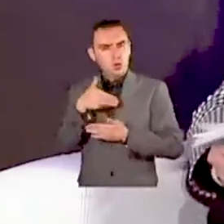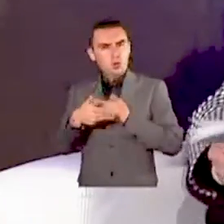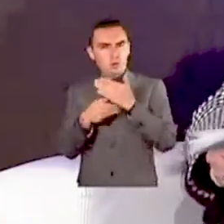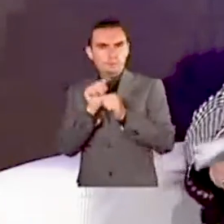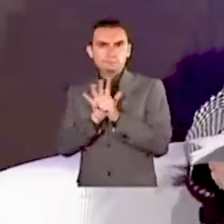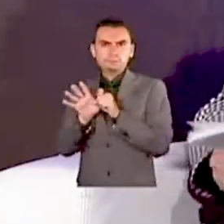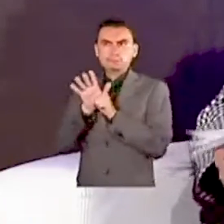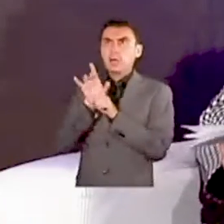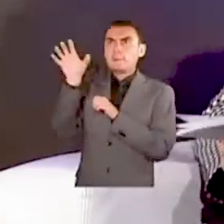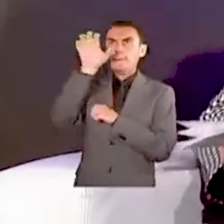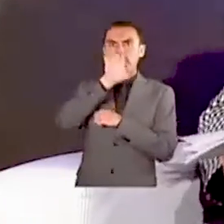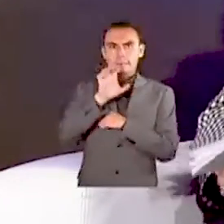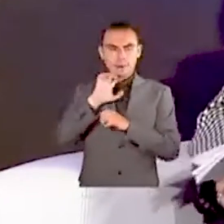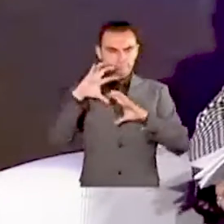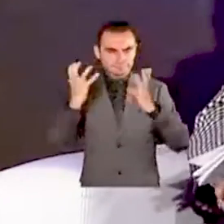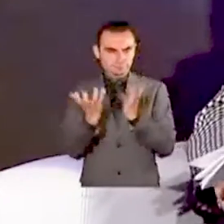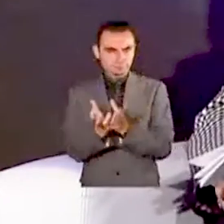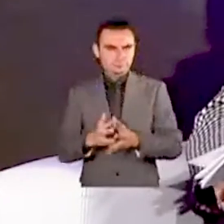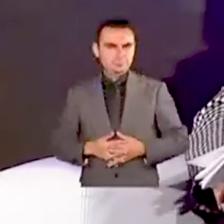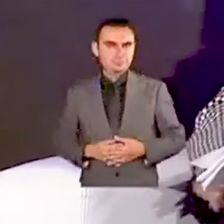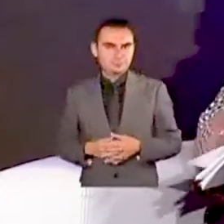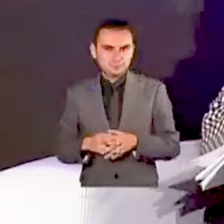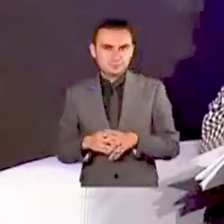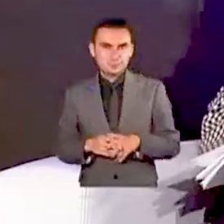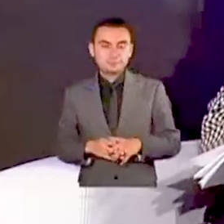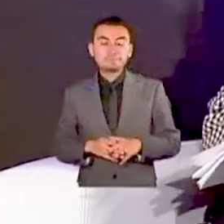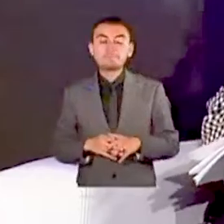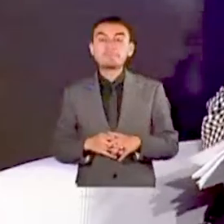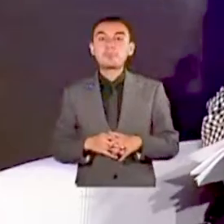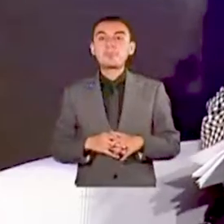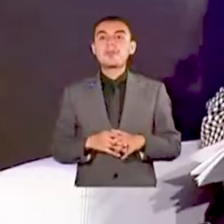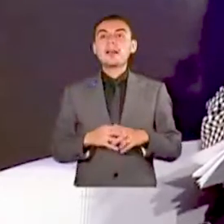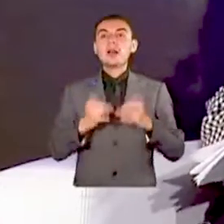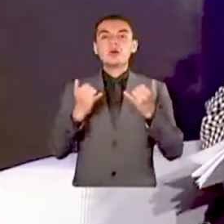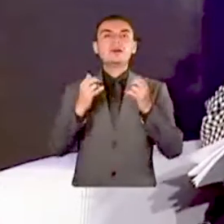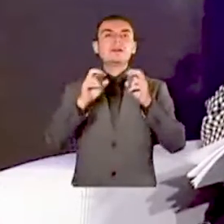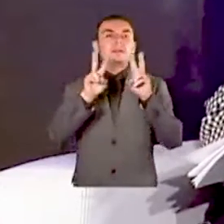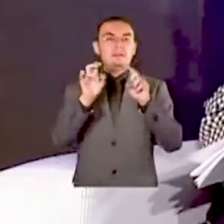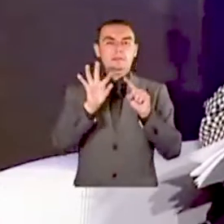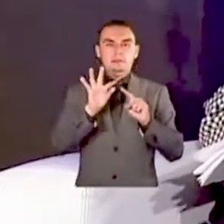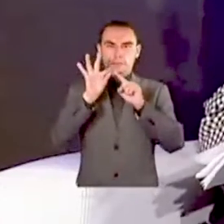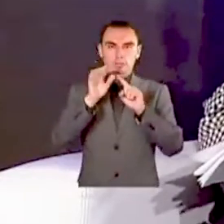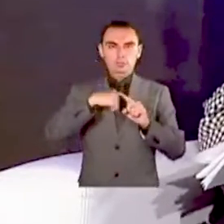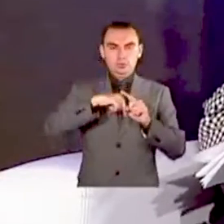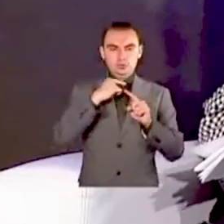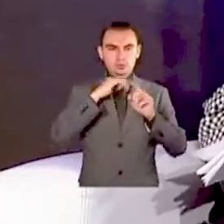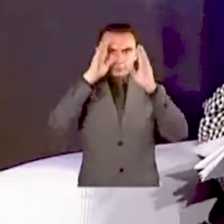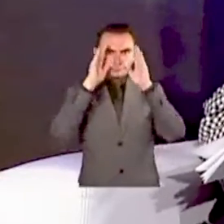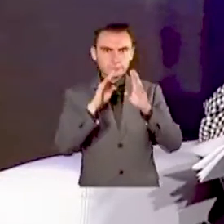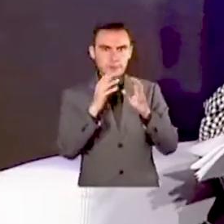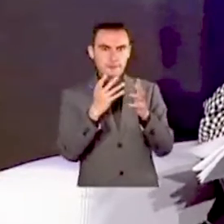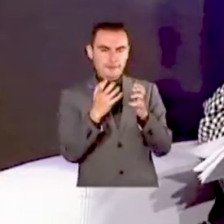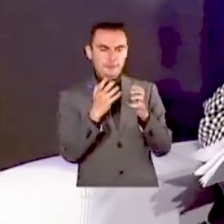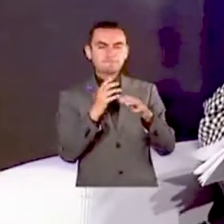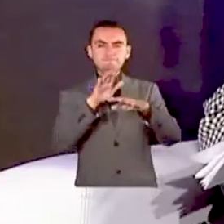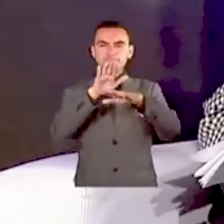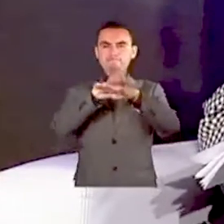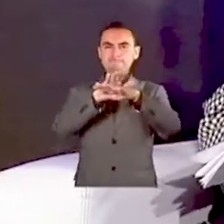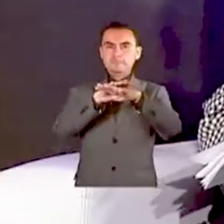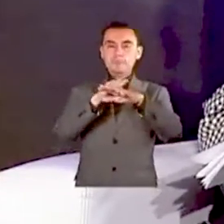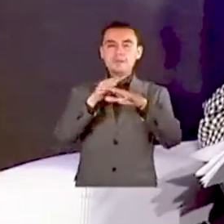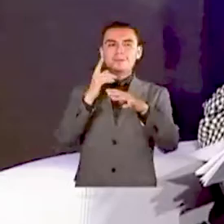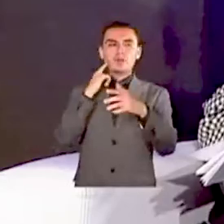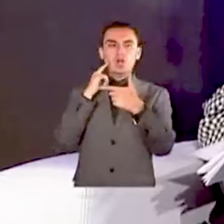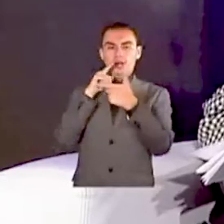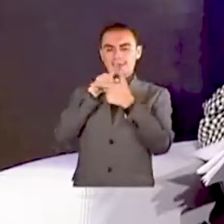azotó a todos los países del mundo. Dentro de los temas especiales que nosotros atendemos, quiero mencionar por